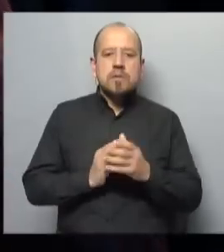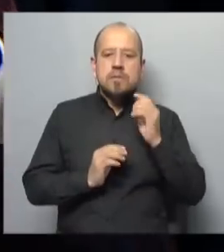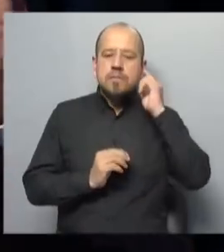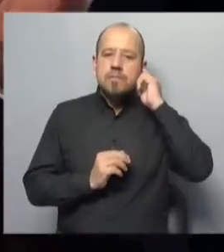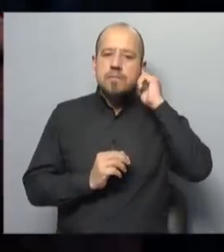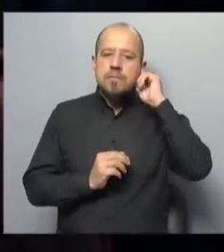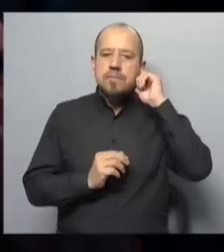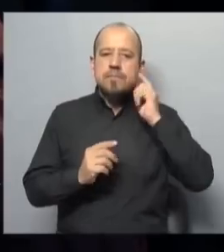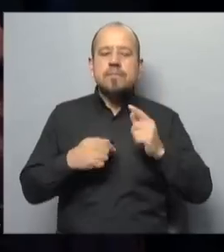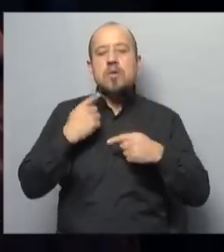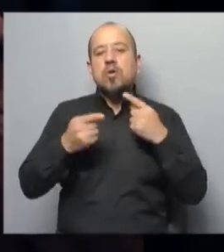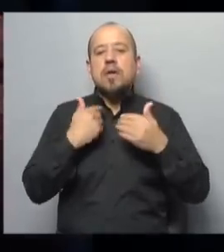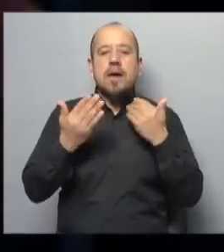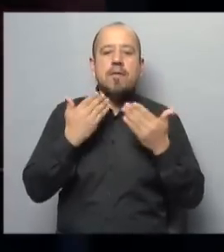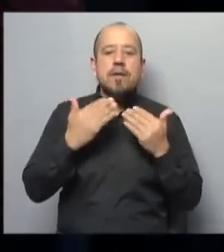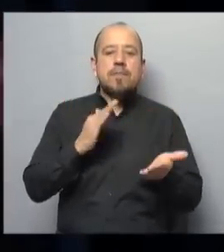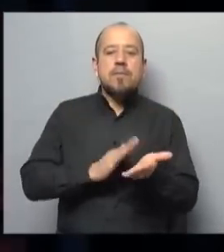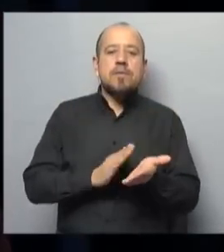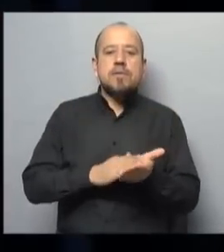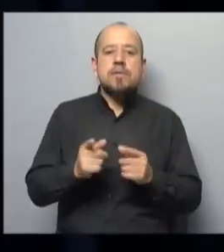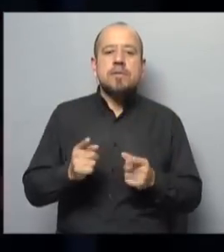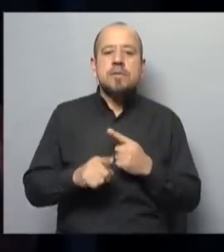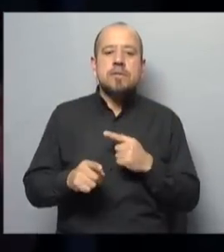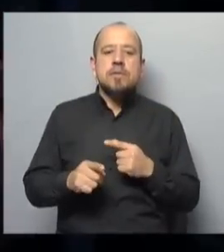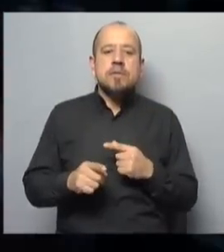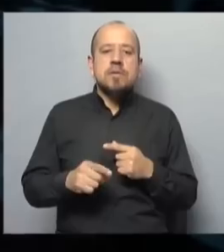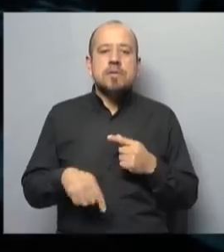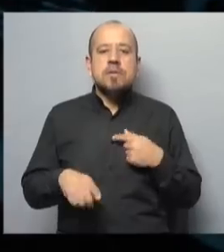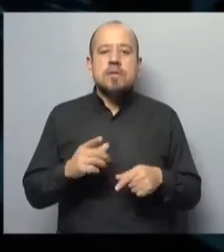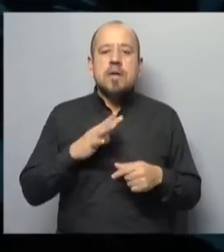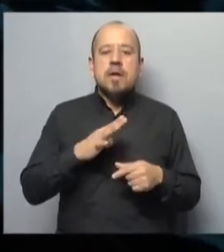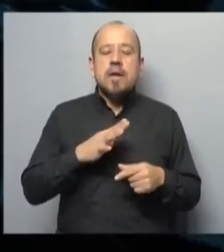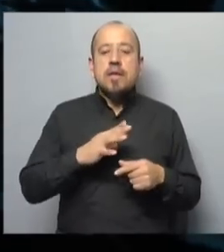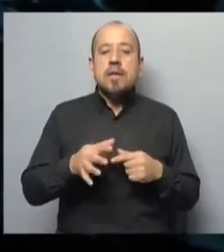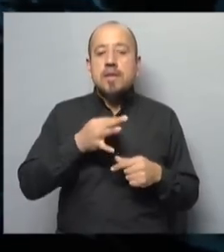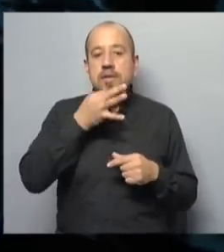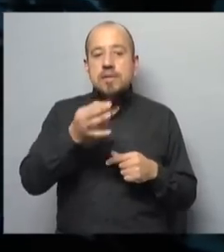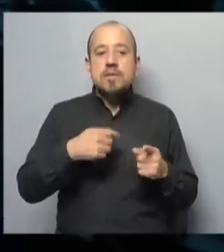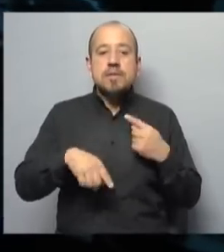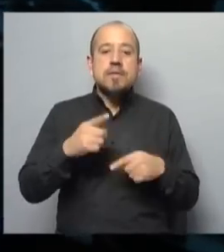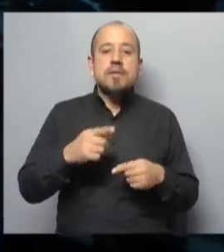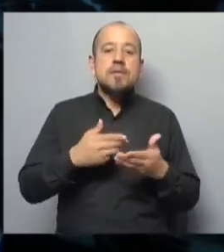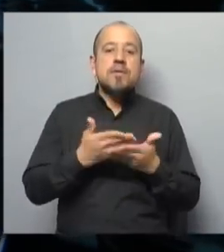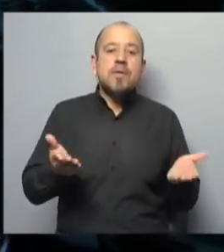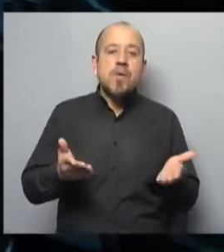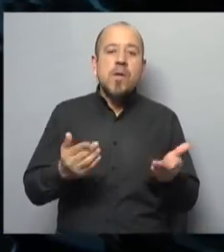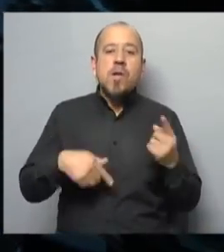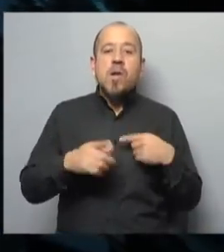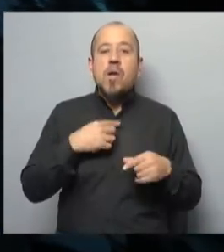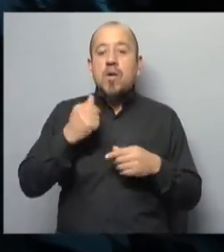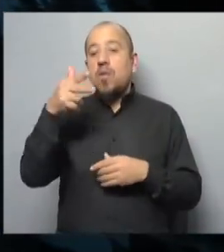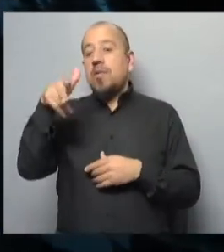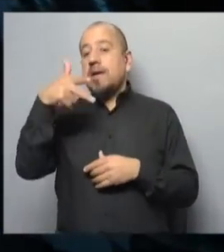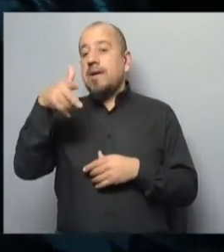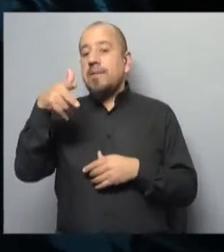que conversamos sería mucho mejor el programa no habría que inventarlo en el aire en el corte una cámara se